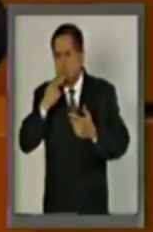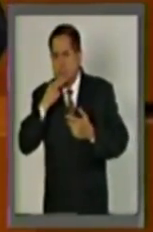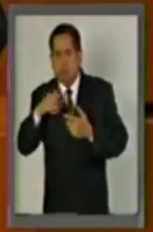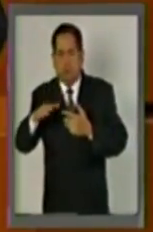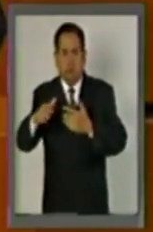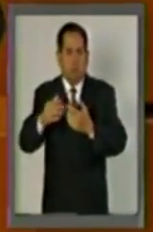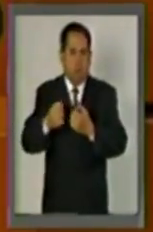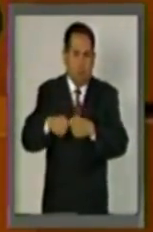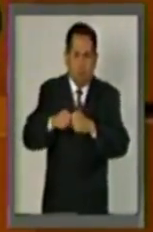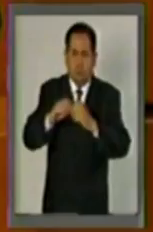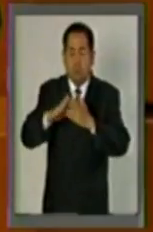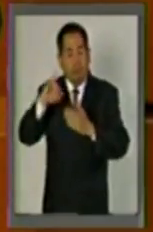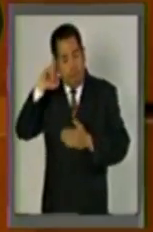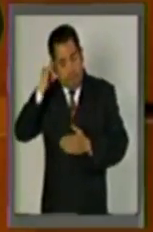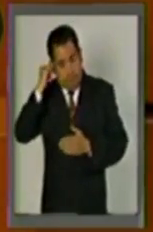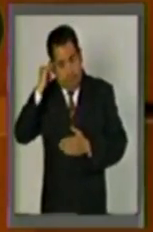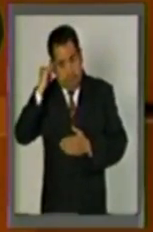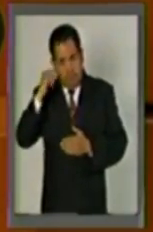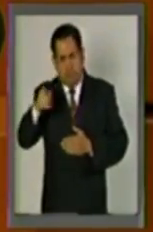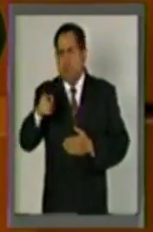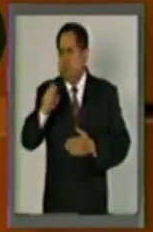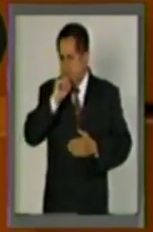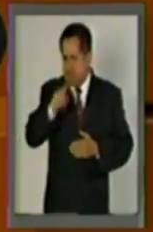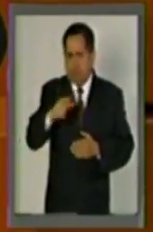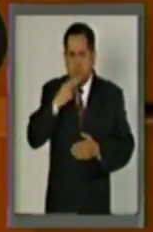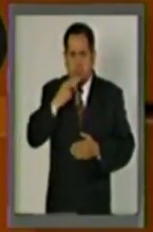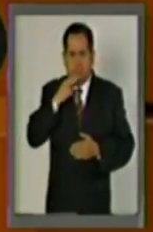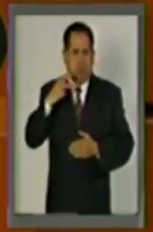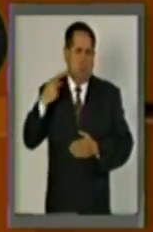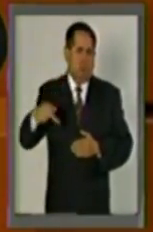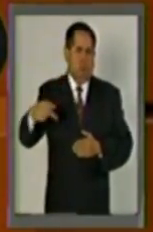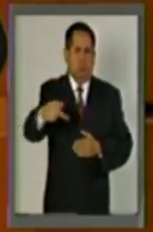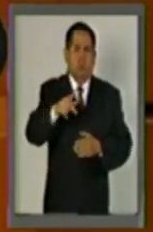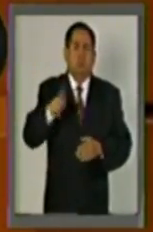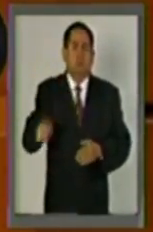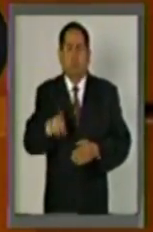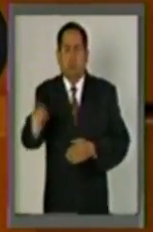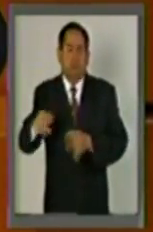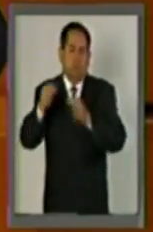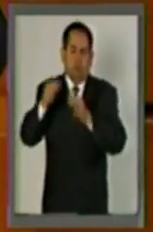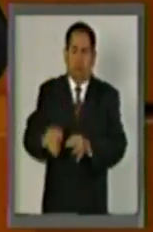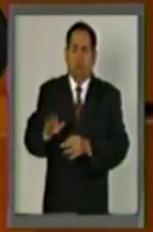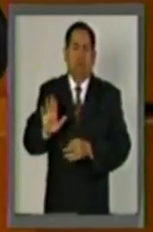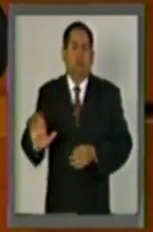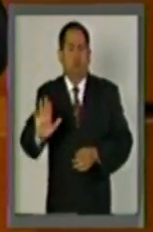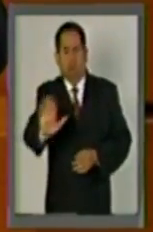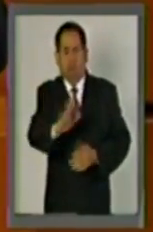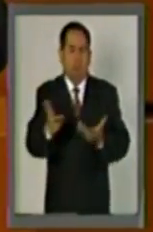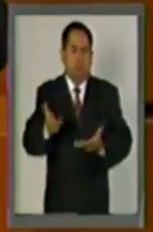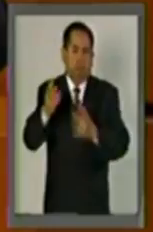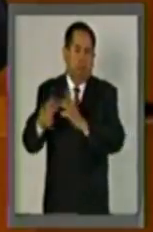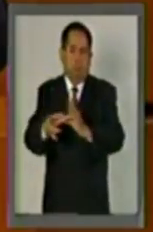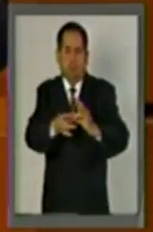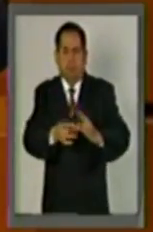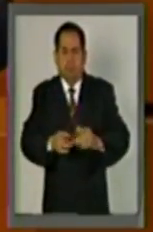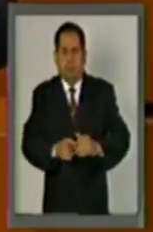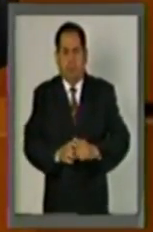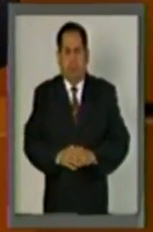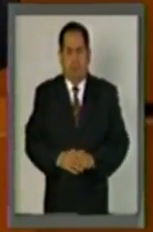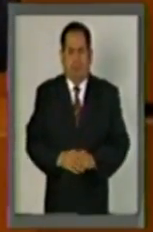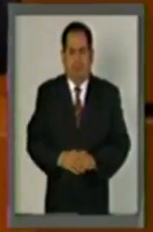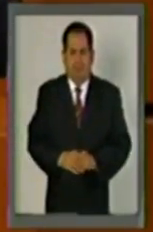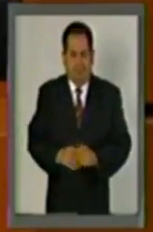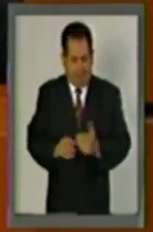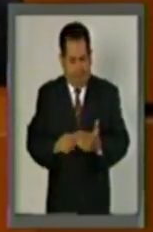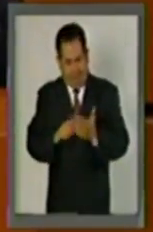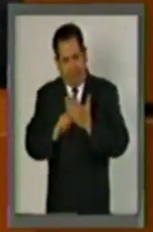social indígena hagan uso de la lengua del pueblo originario que corresponda. Nos dan